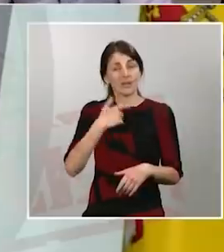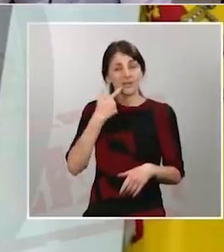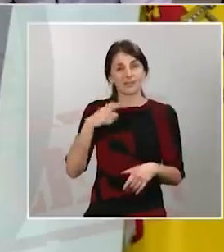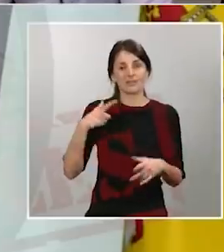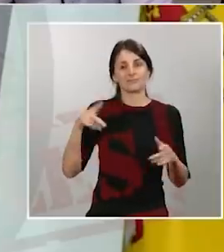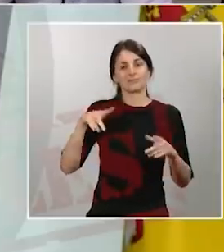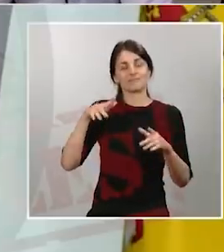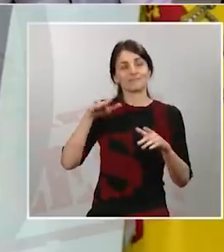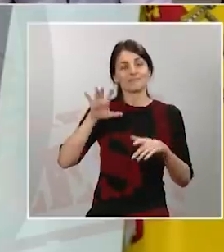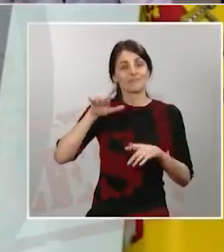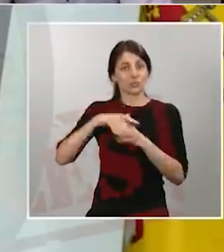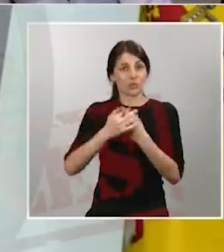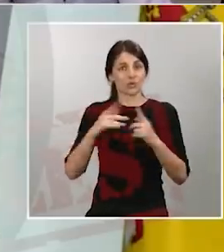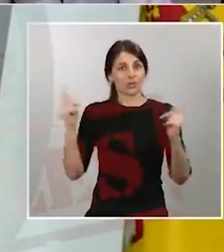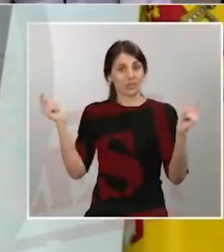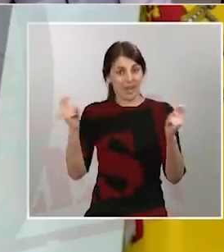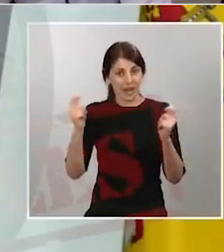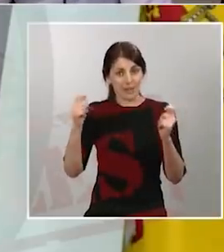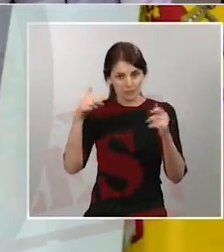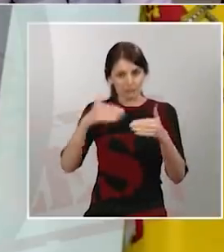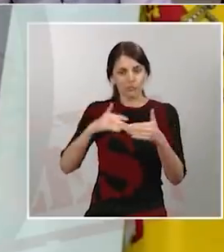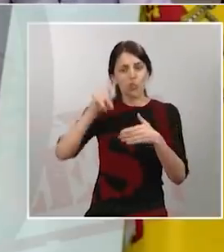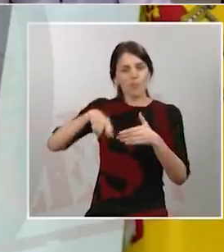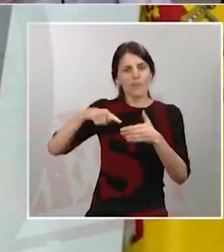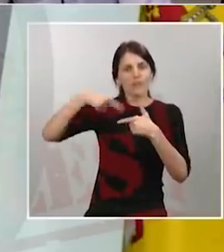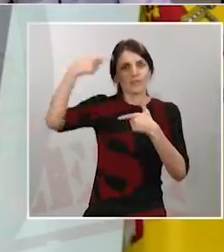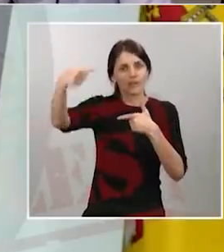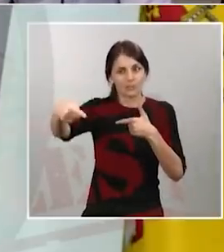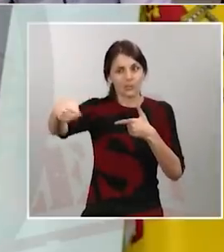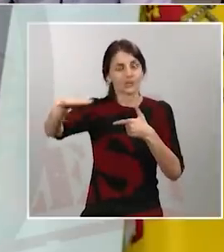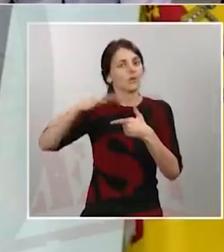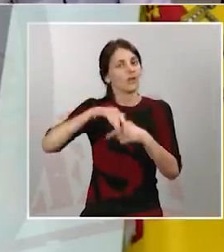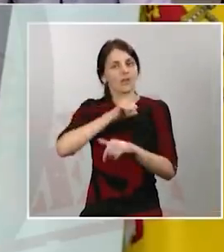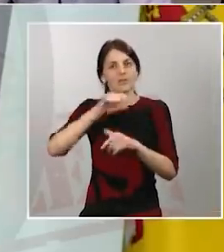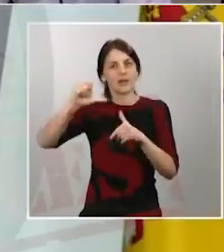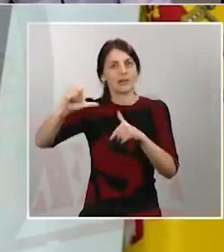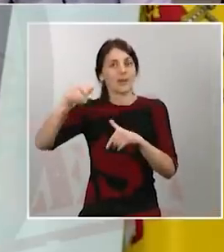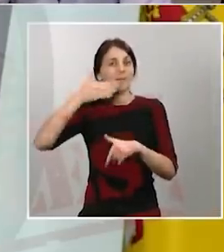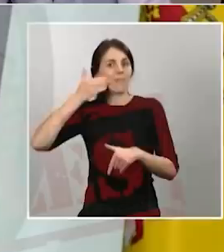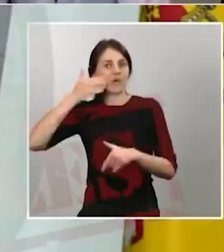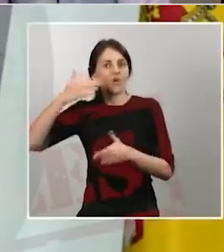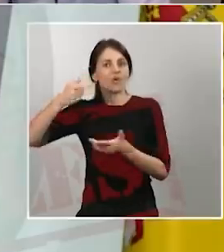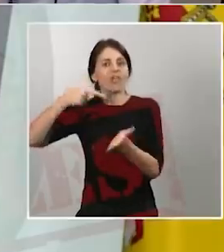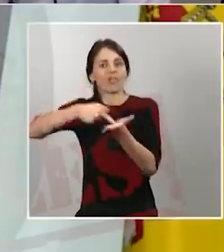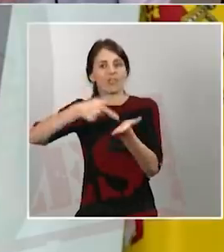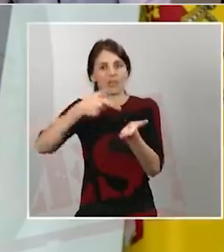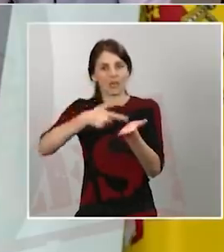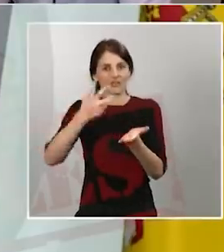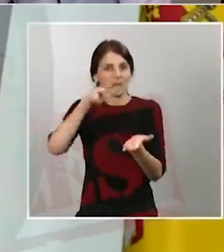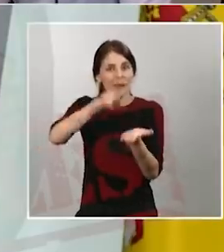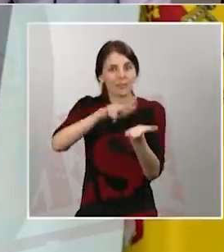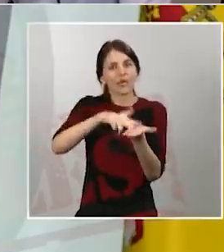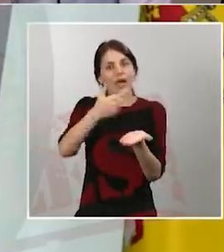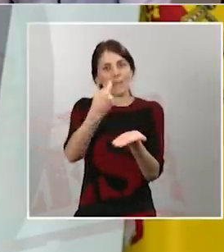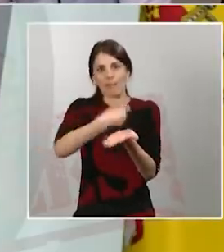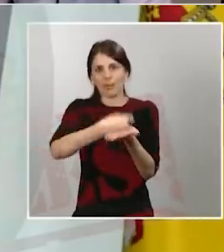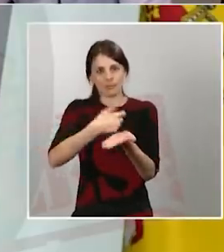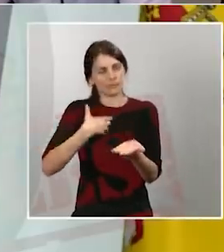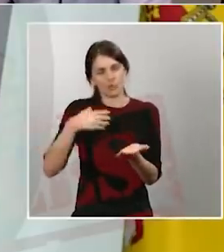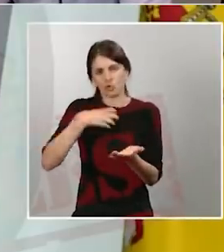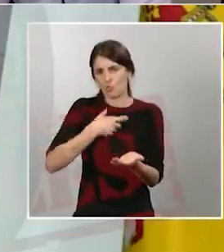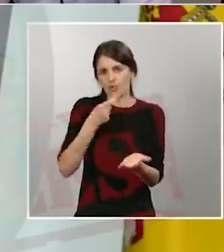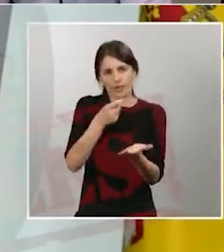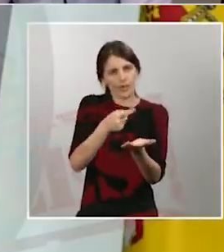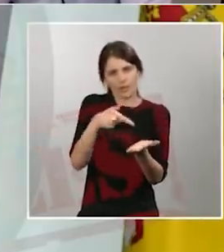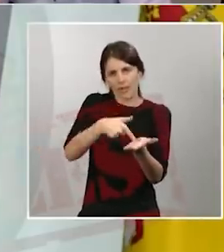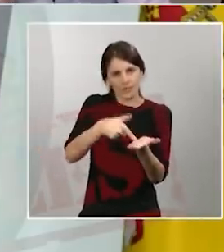cualquier persona que se crea que esta gente en una dictadura los va a defender de verdad que despierte ya que despierte o es que se creen que alguien los va a defender cuando ellos tengan todo el poder